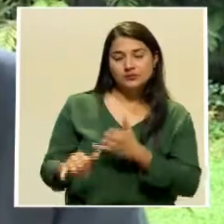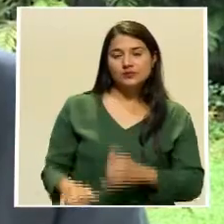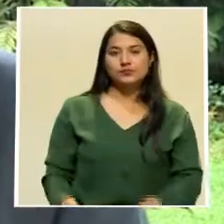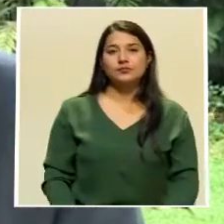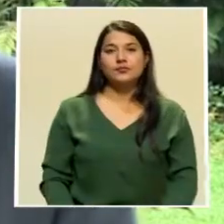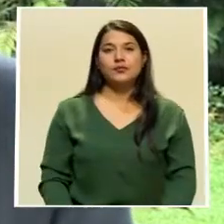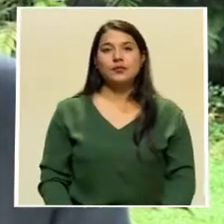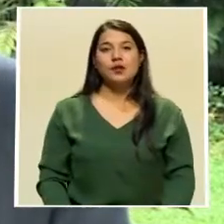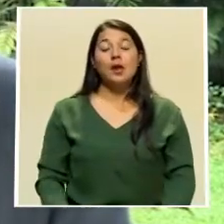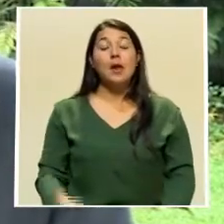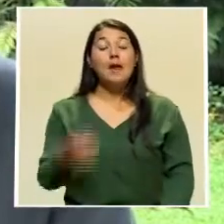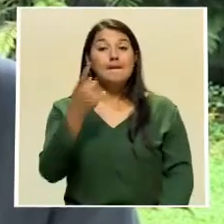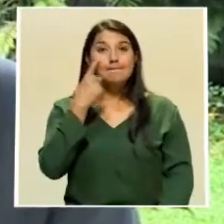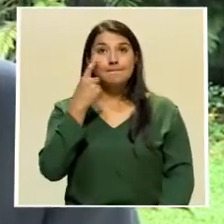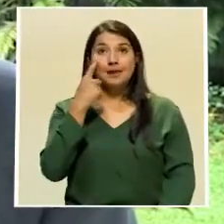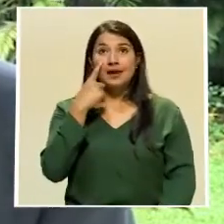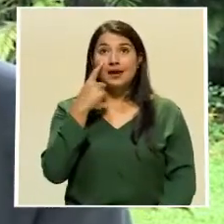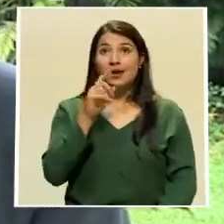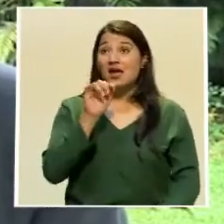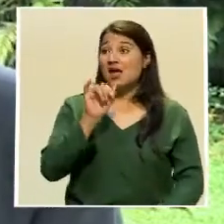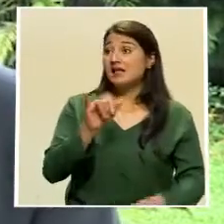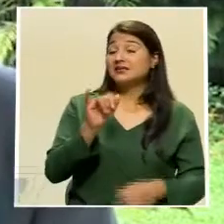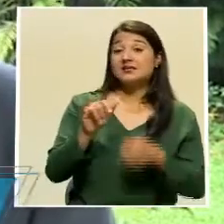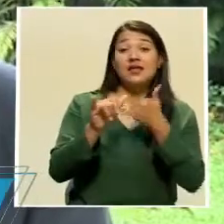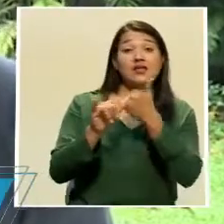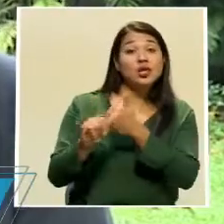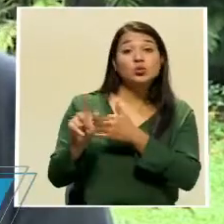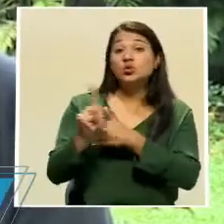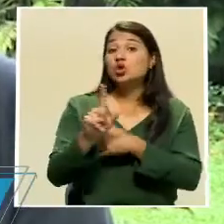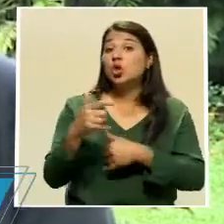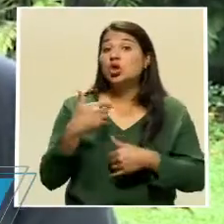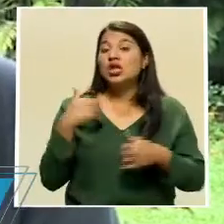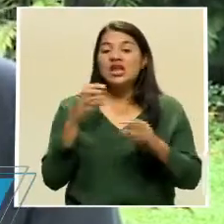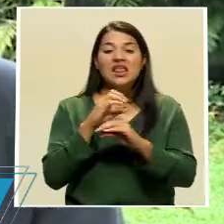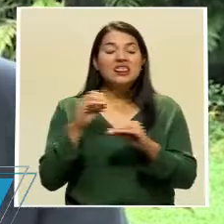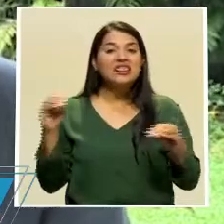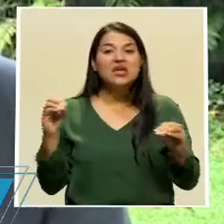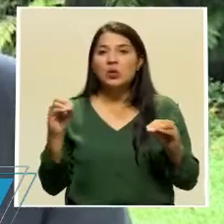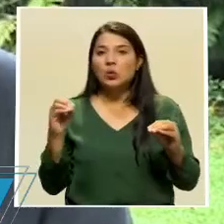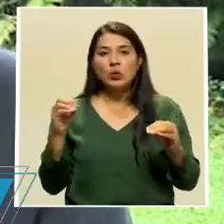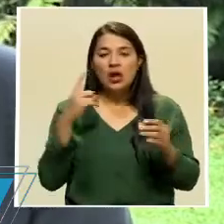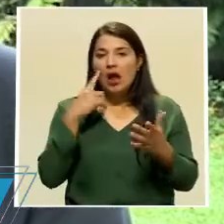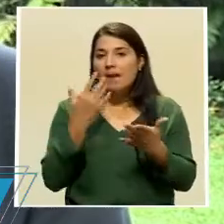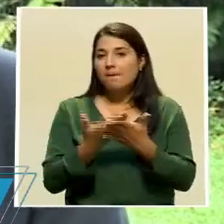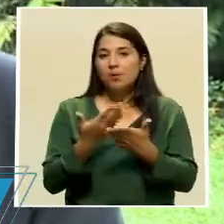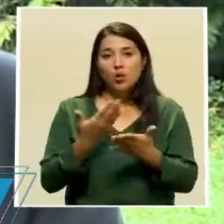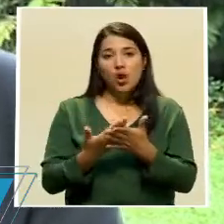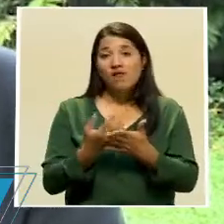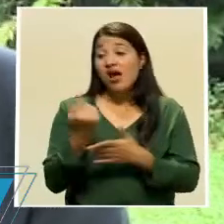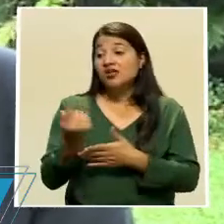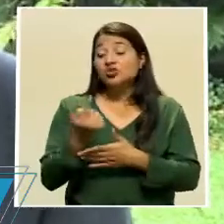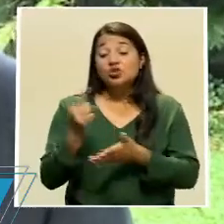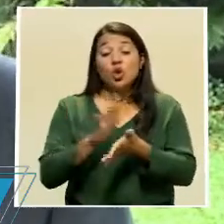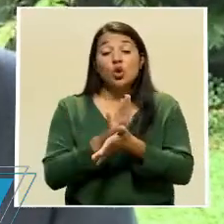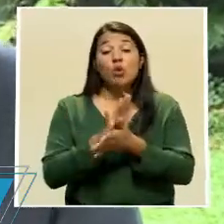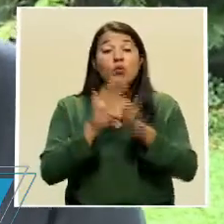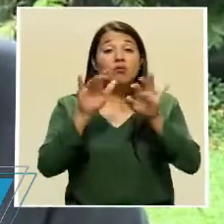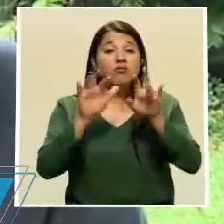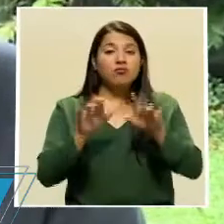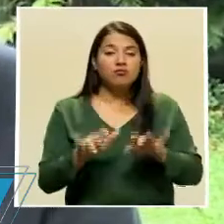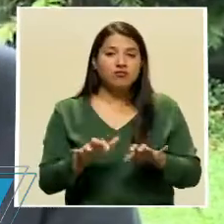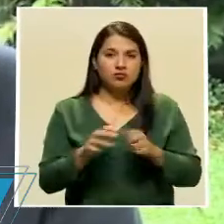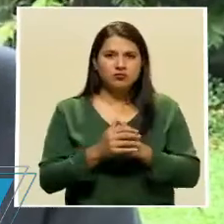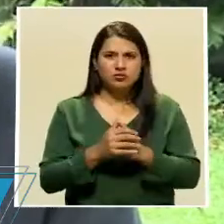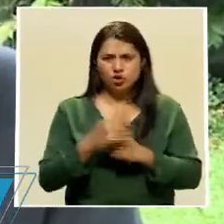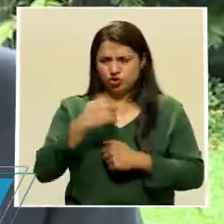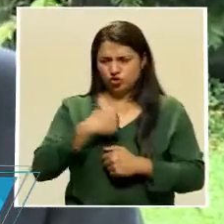una denuncia donde no se presenta ninguna prueba, que lo que se presenta es un escrito nada más, atacándome por razones obvias, porque yo he